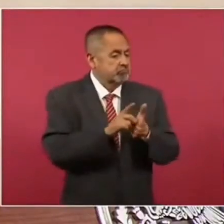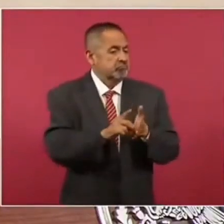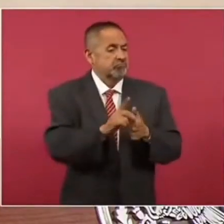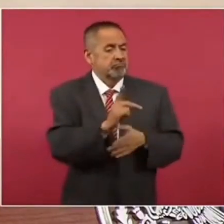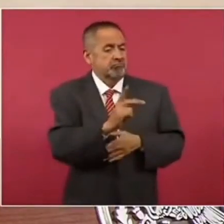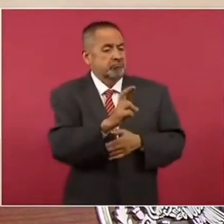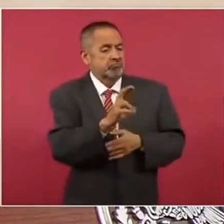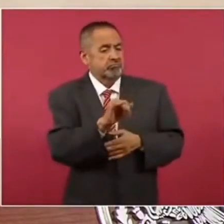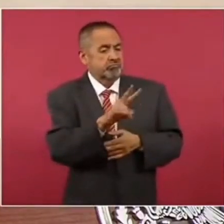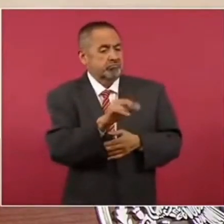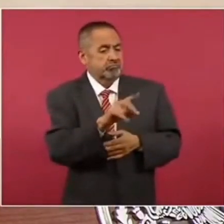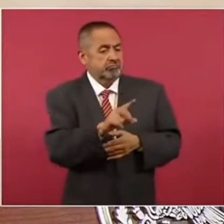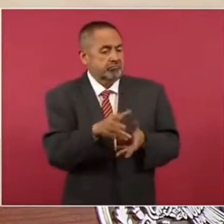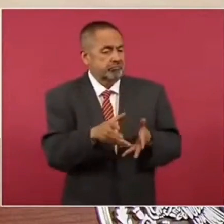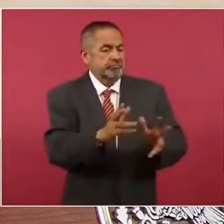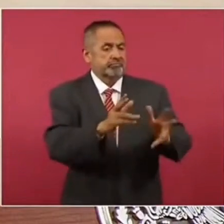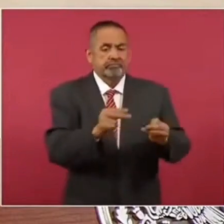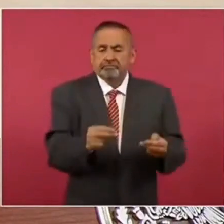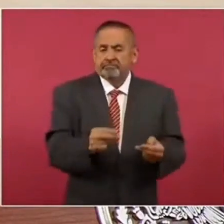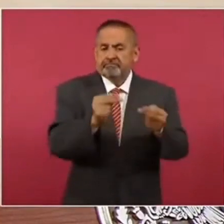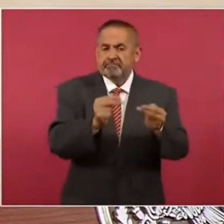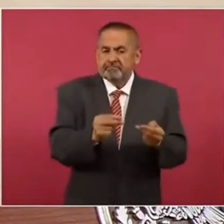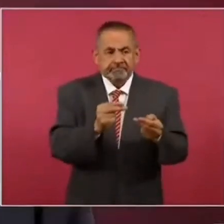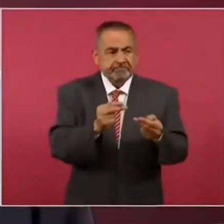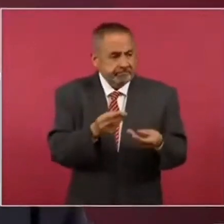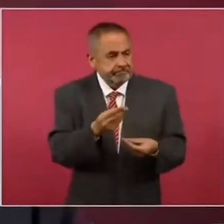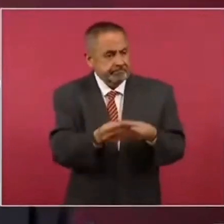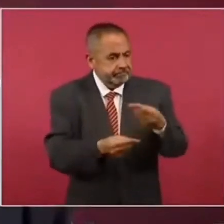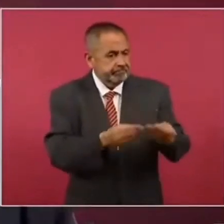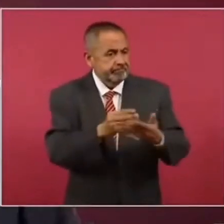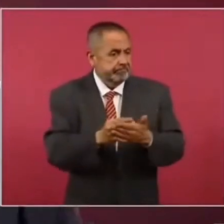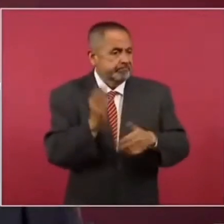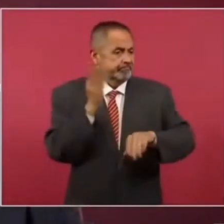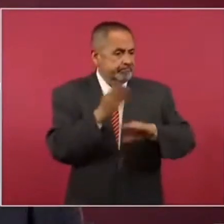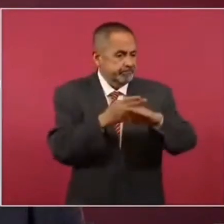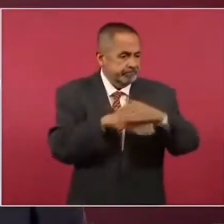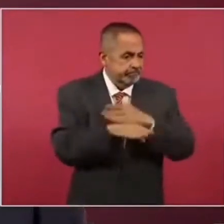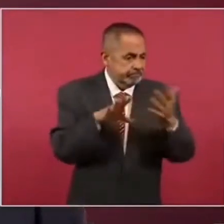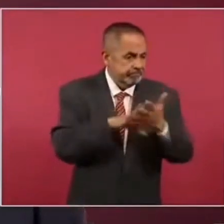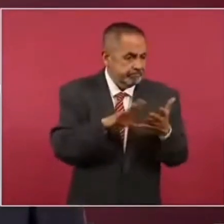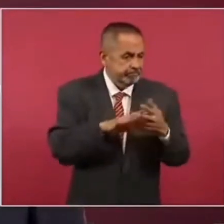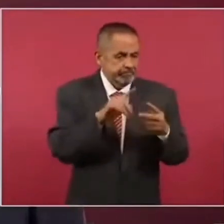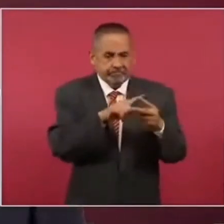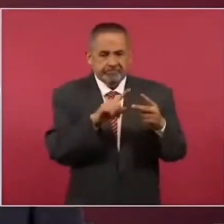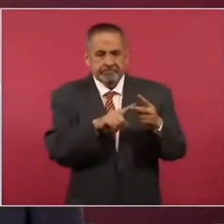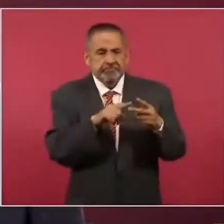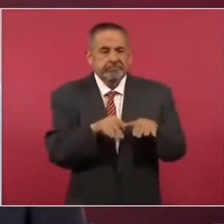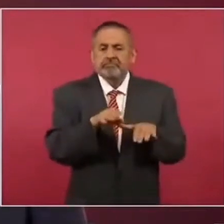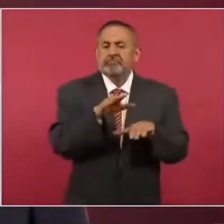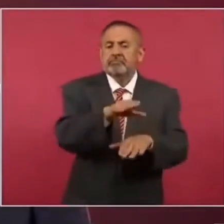Y el predominio pues, fue lo mercantil, lo penal, todo lo relacionado